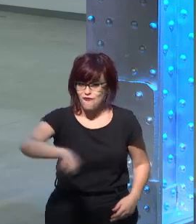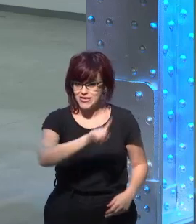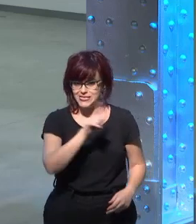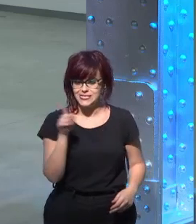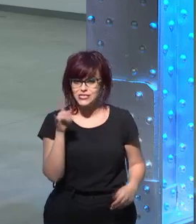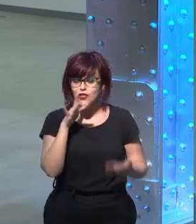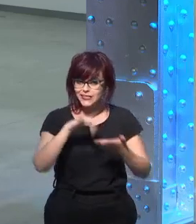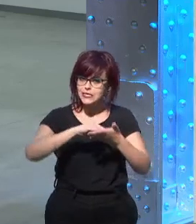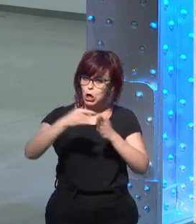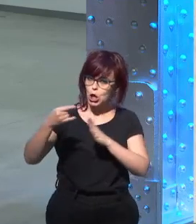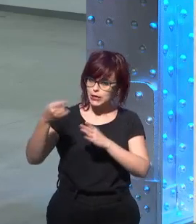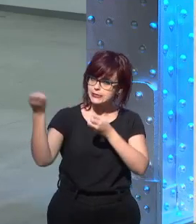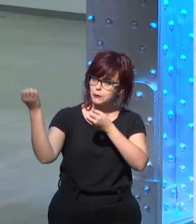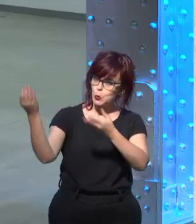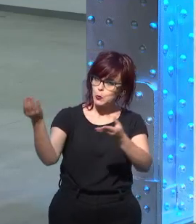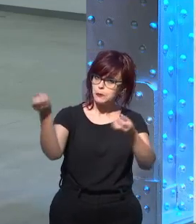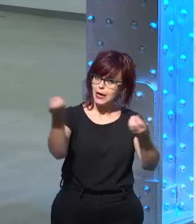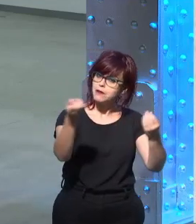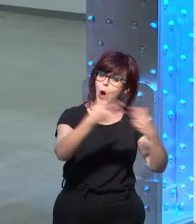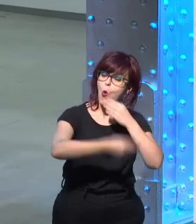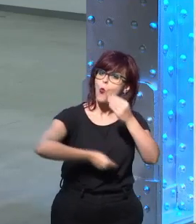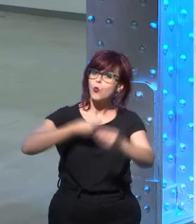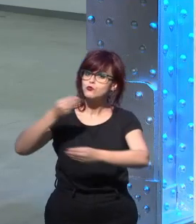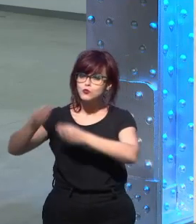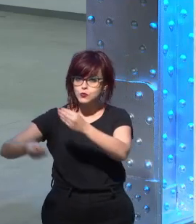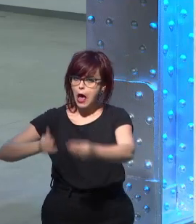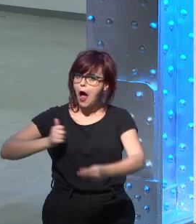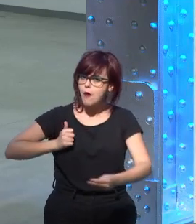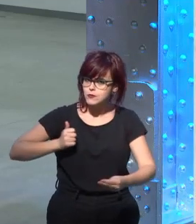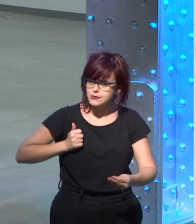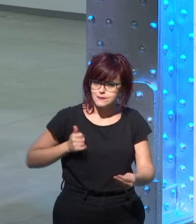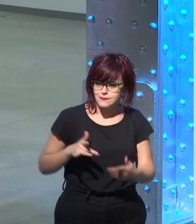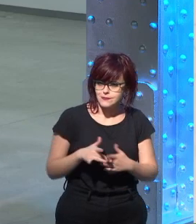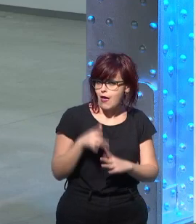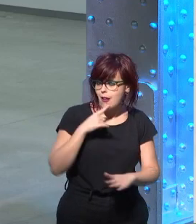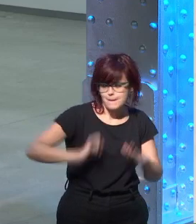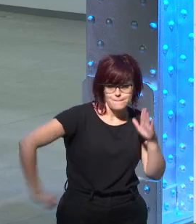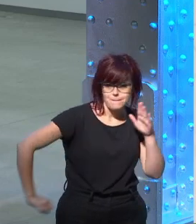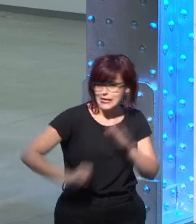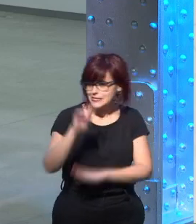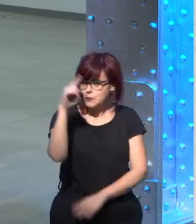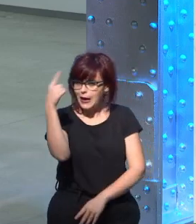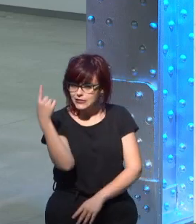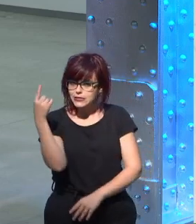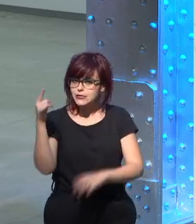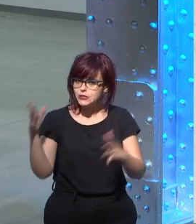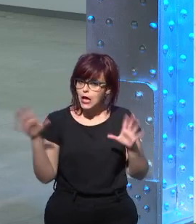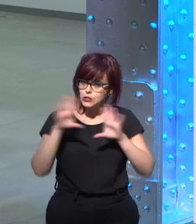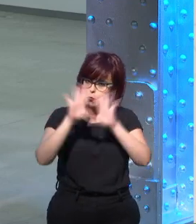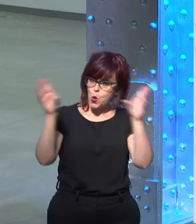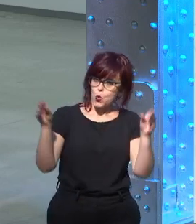la tecnología está muy bien, empleémosla todo lo posible, la robotización está muy bien,